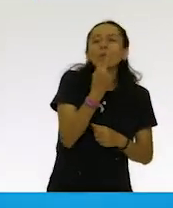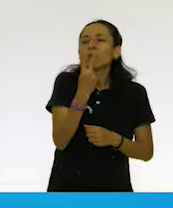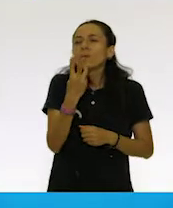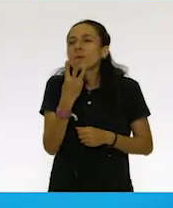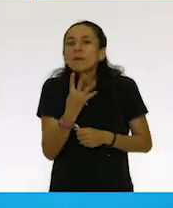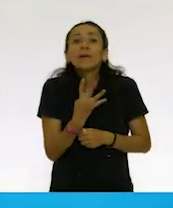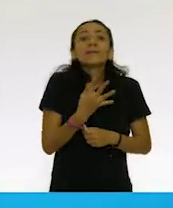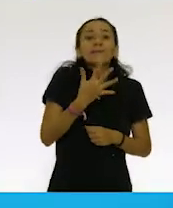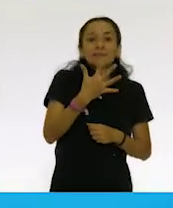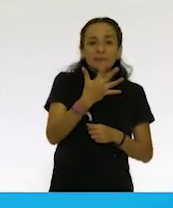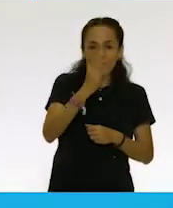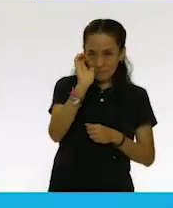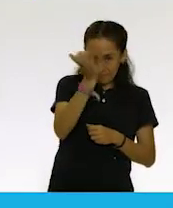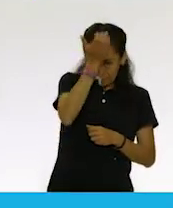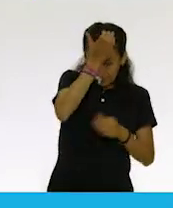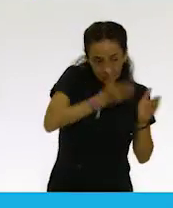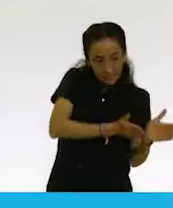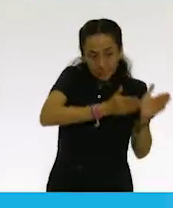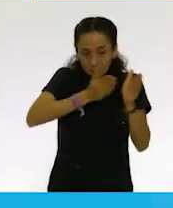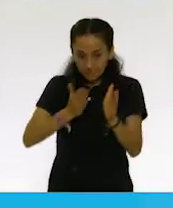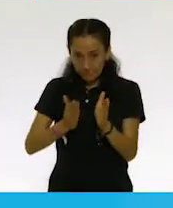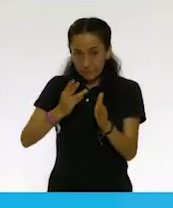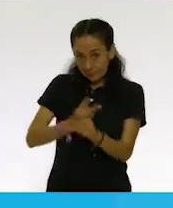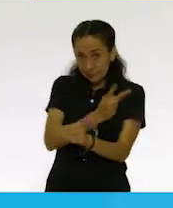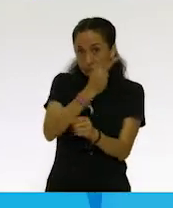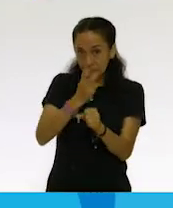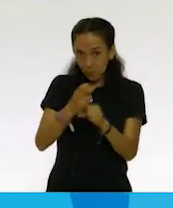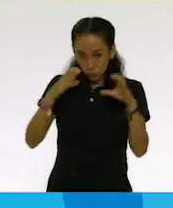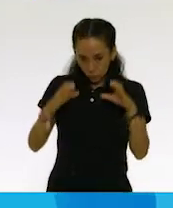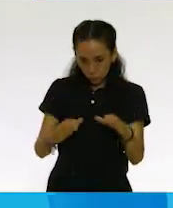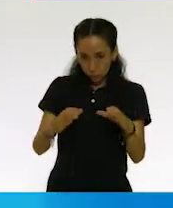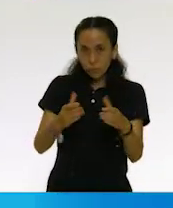1, 2, 3, 4, 5 ovejas. Uh-huh. El segundo grupo fue con